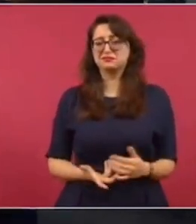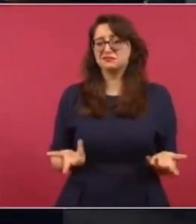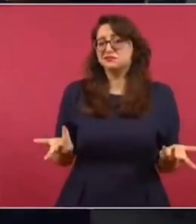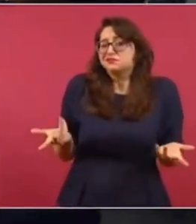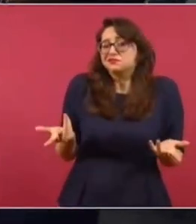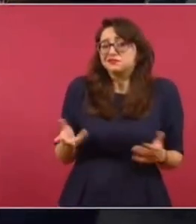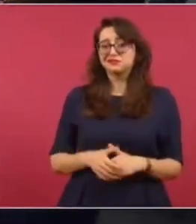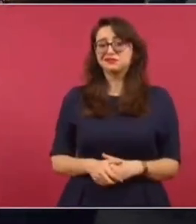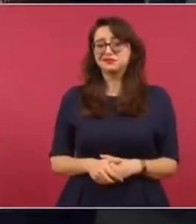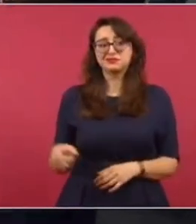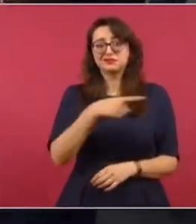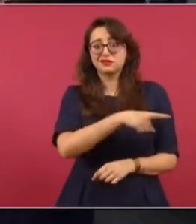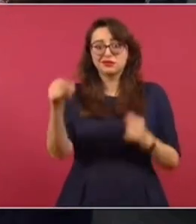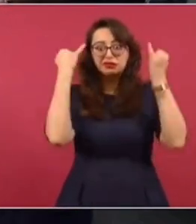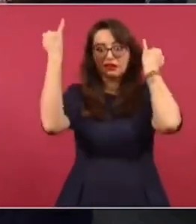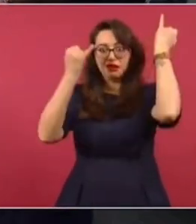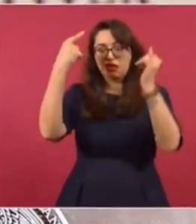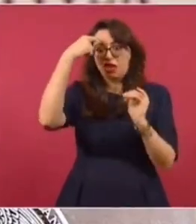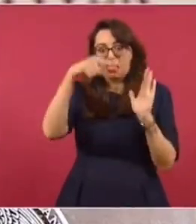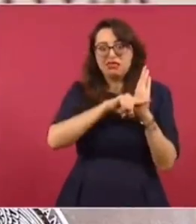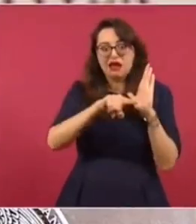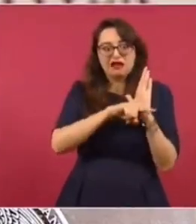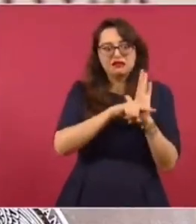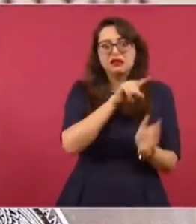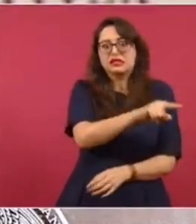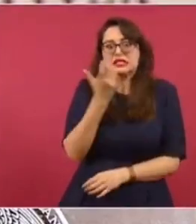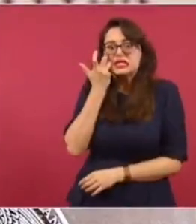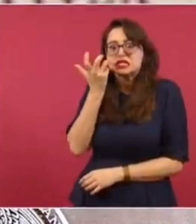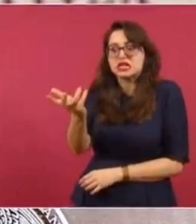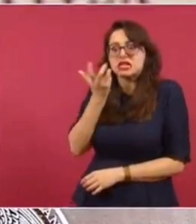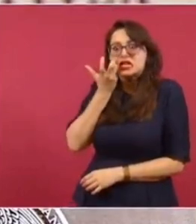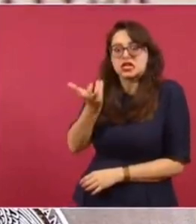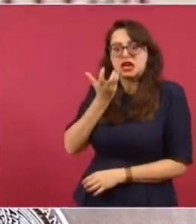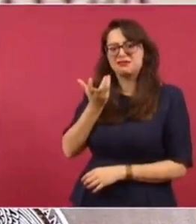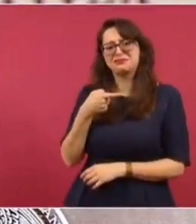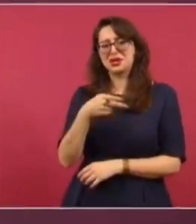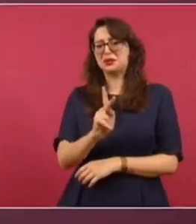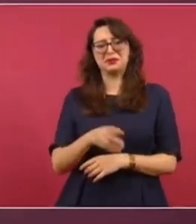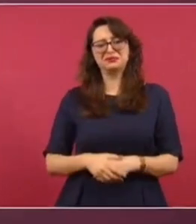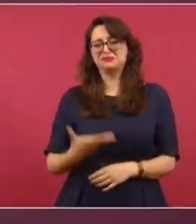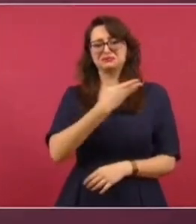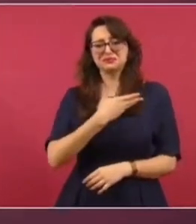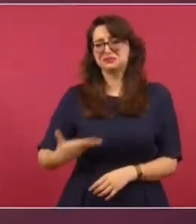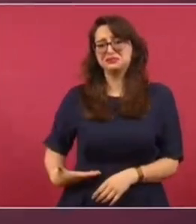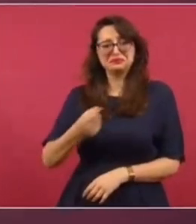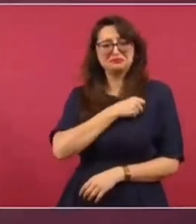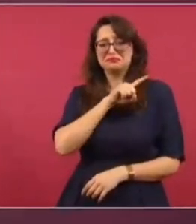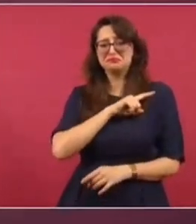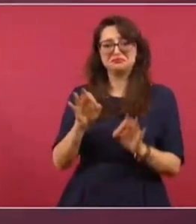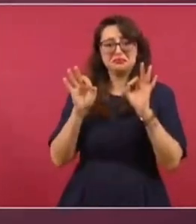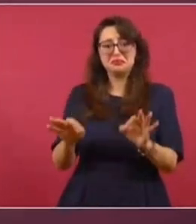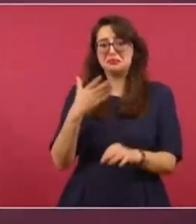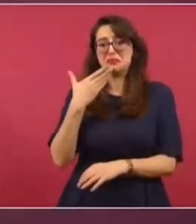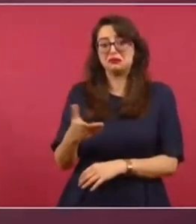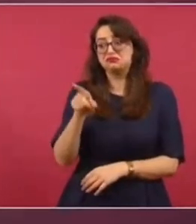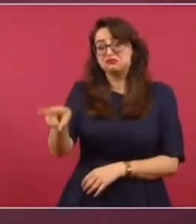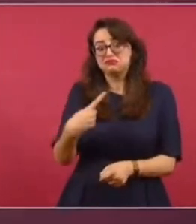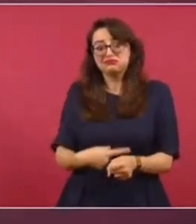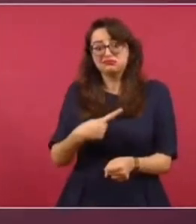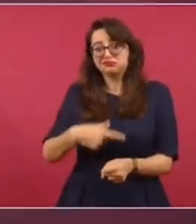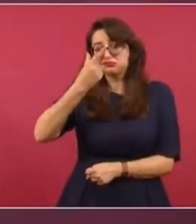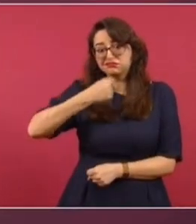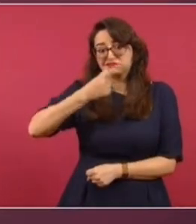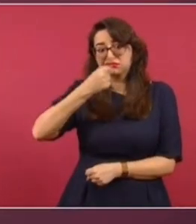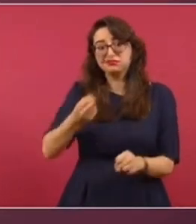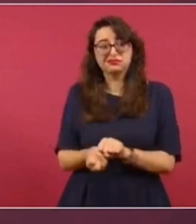son maledicencias, eso quisieran ellos. Reitero, el presidente goza de cabal salud con los síntomas propios de un tercer contagio de